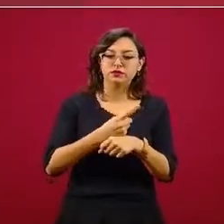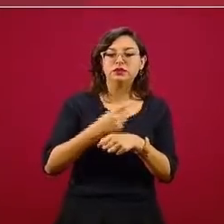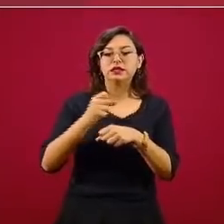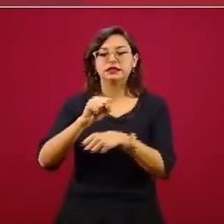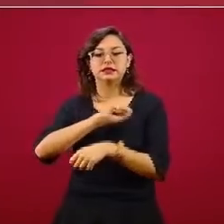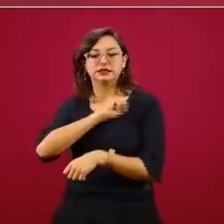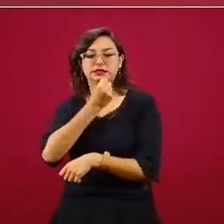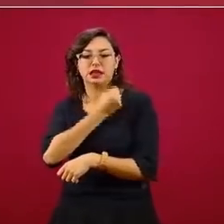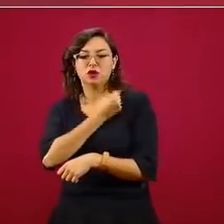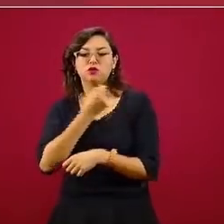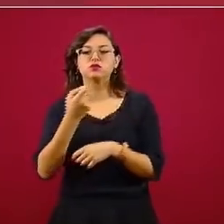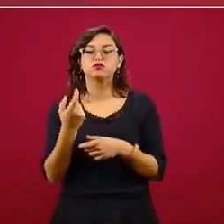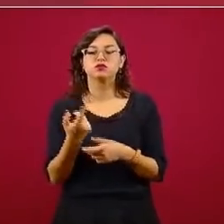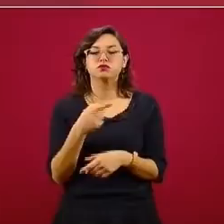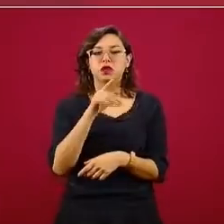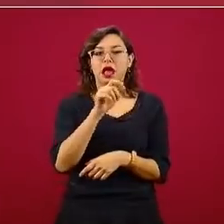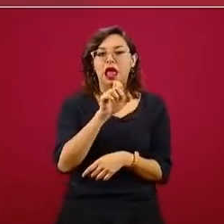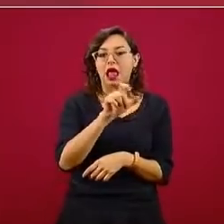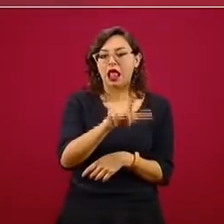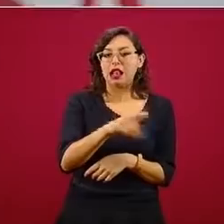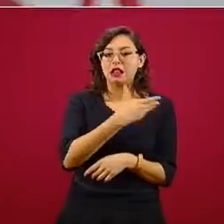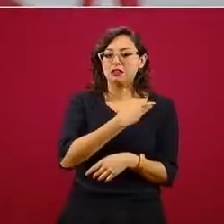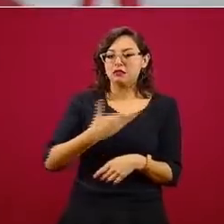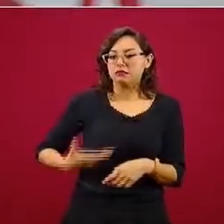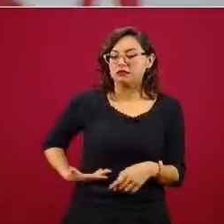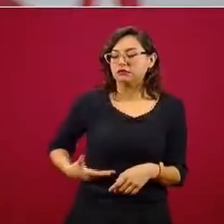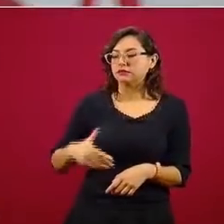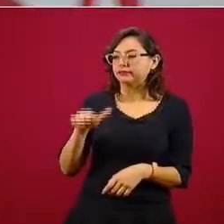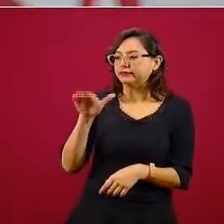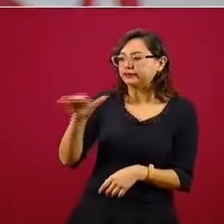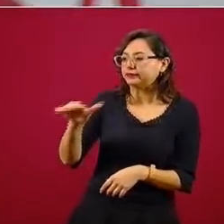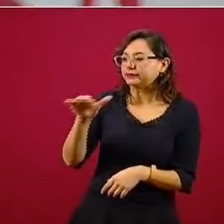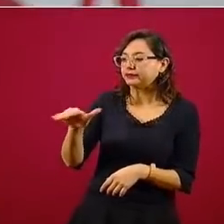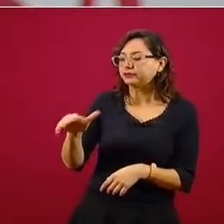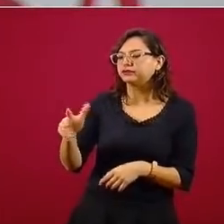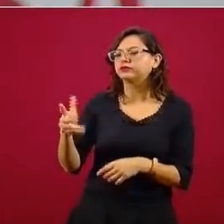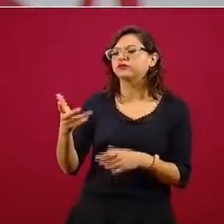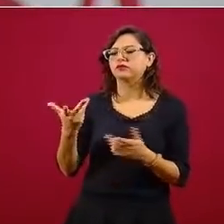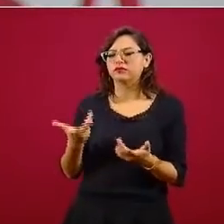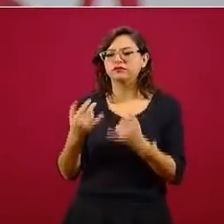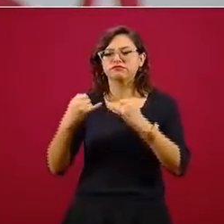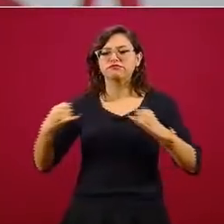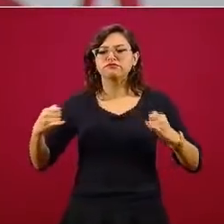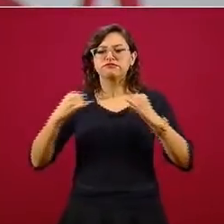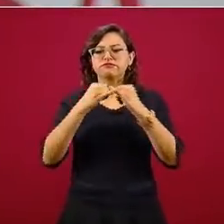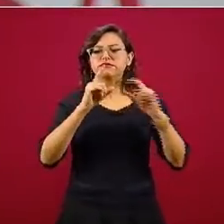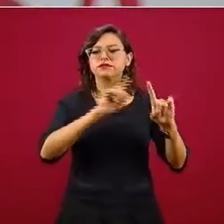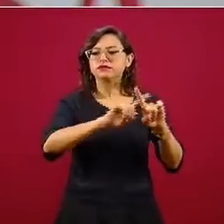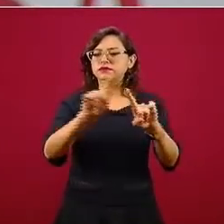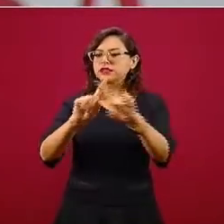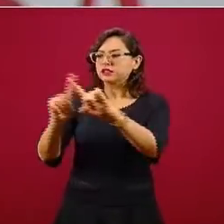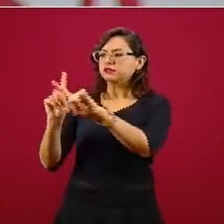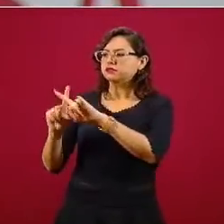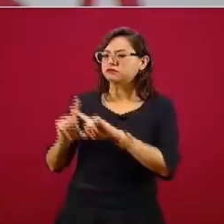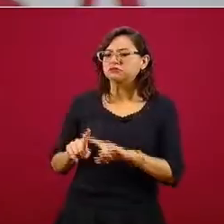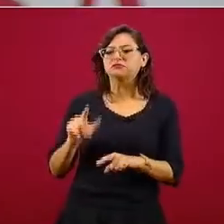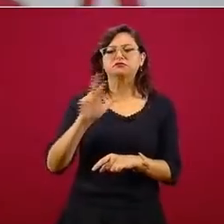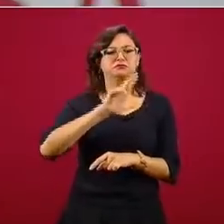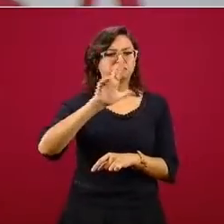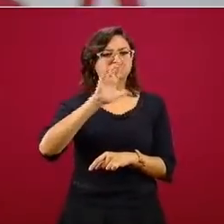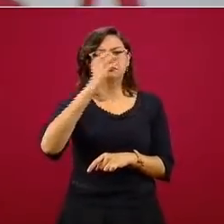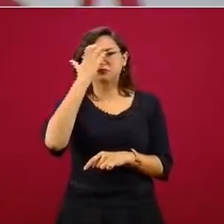además del reconocimiento que se ha hecho por parte de las instituciones al personal de salud,